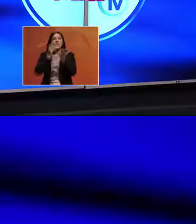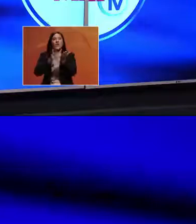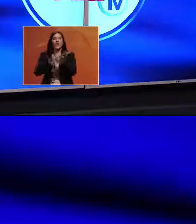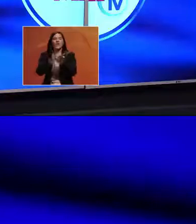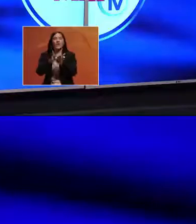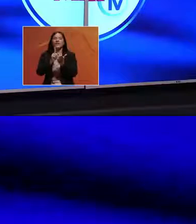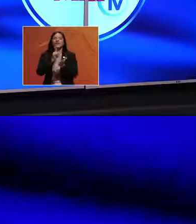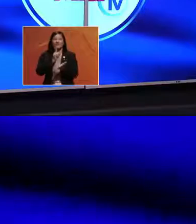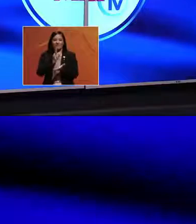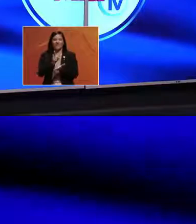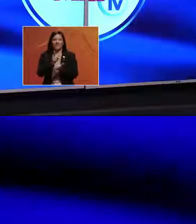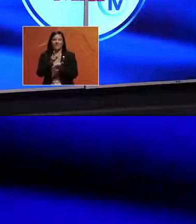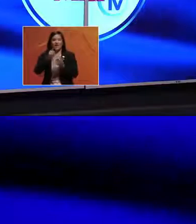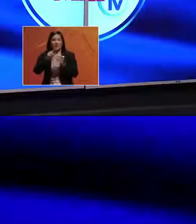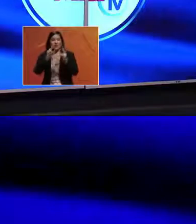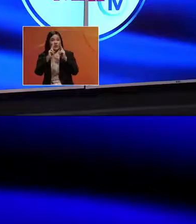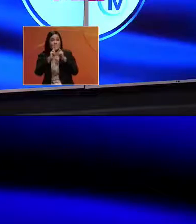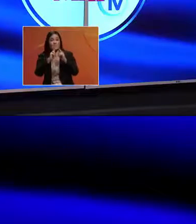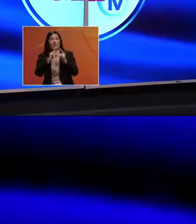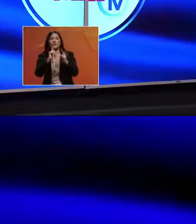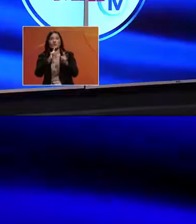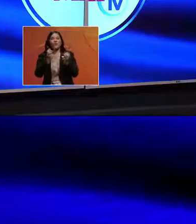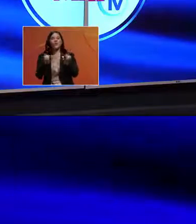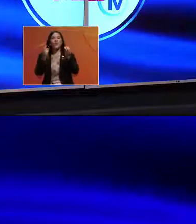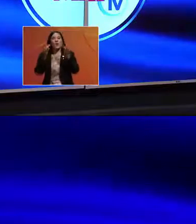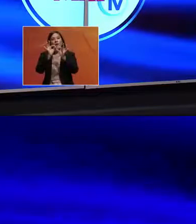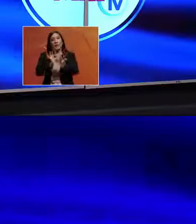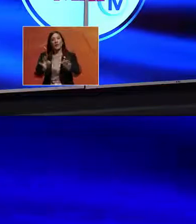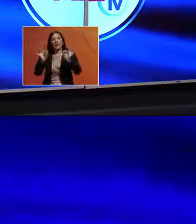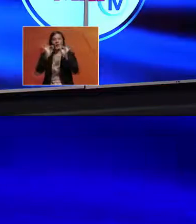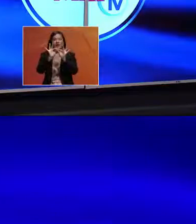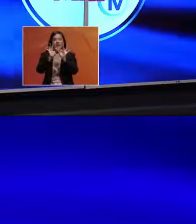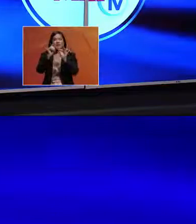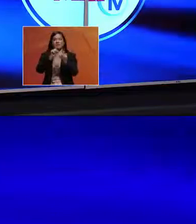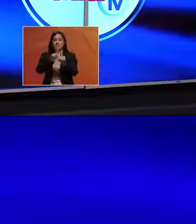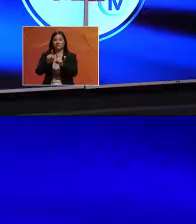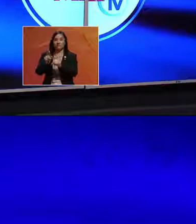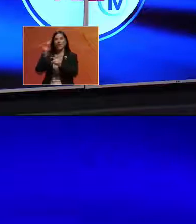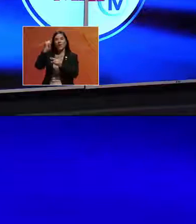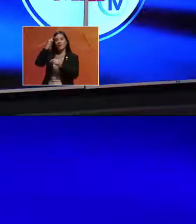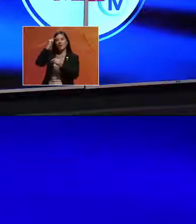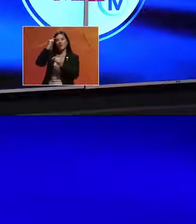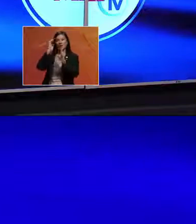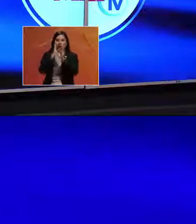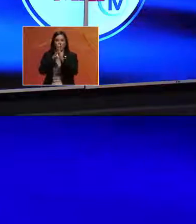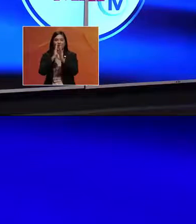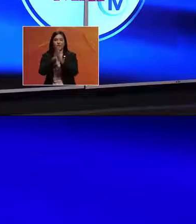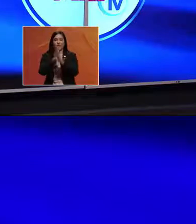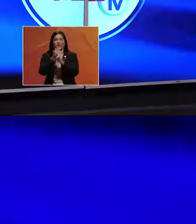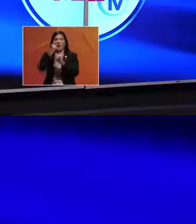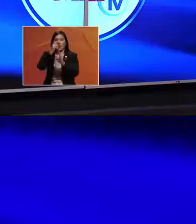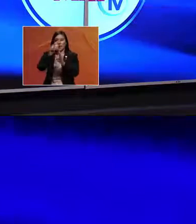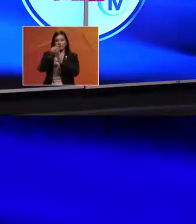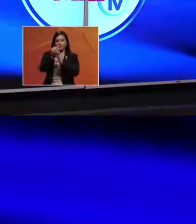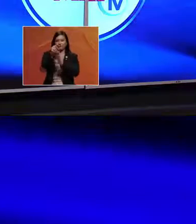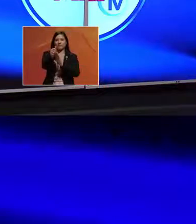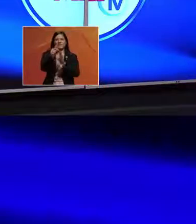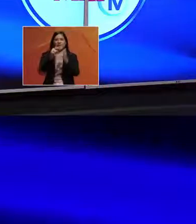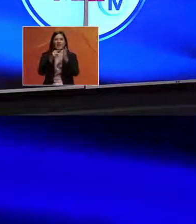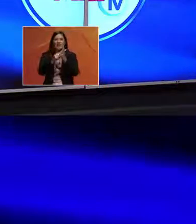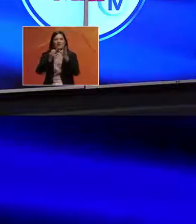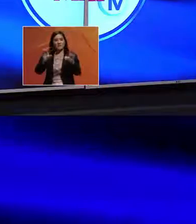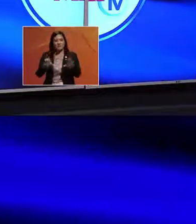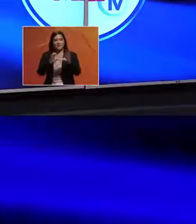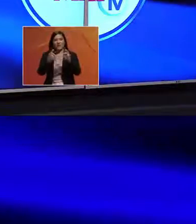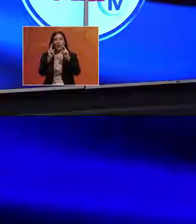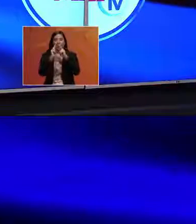debemos saber que los conocimientos son sumamente importantes pero también el pensamiento crítico para desarrollar esas revoluciones en